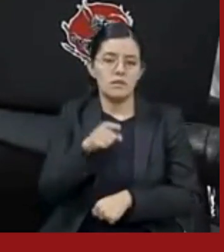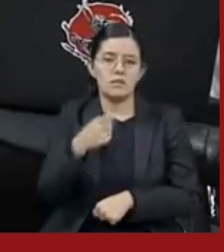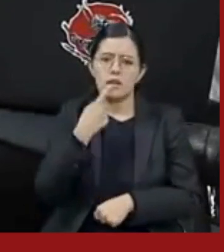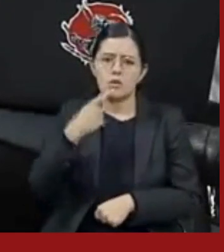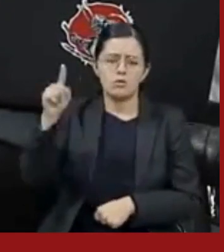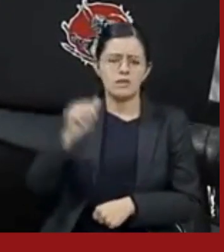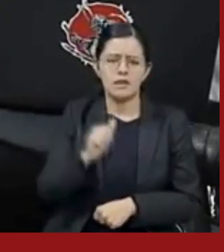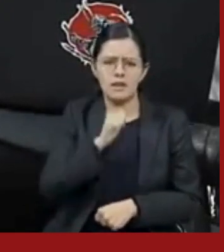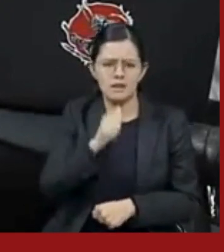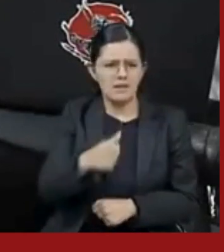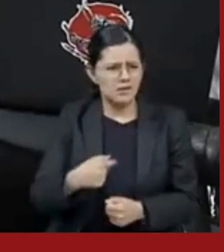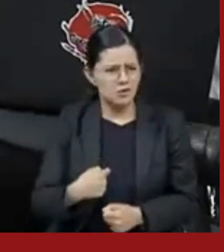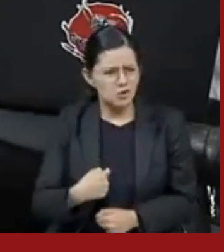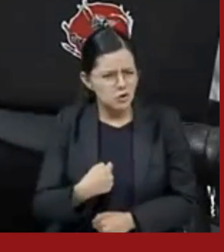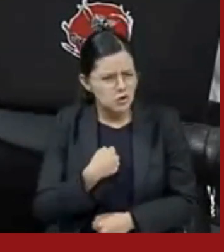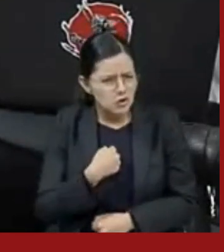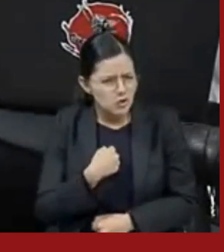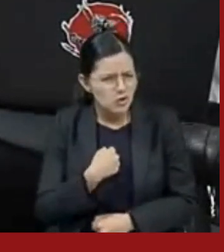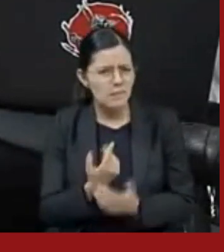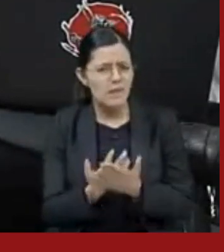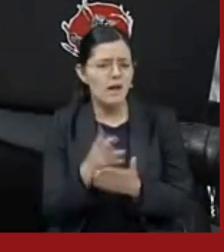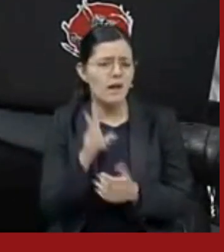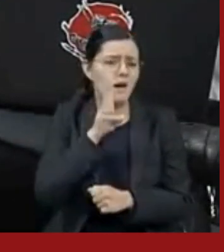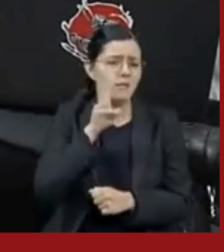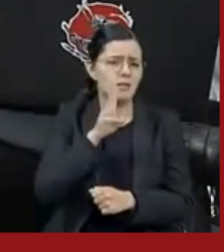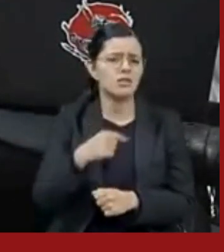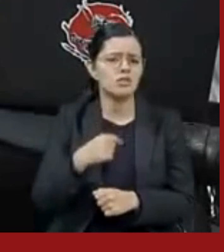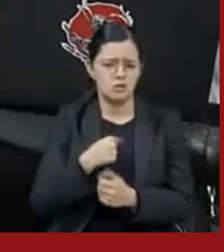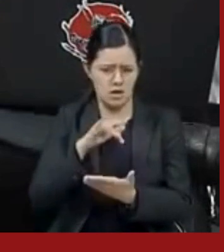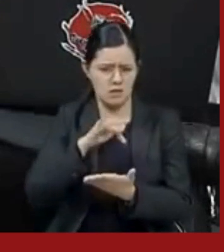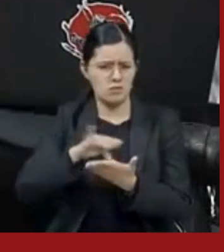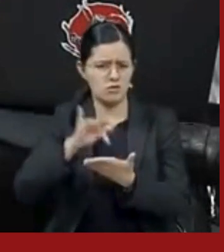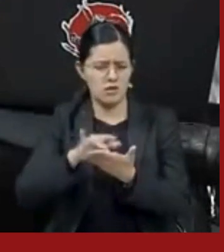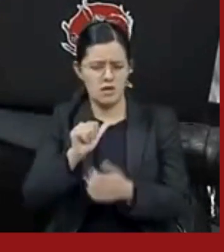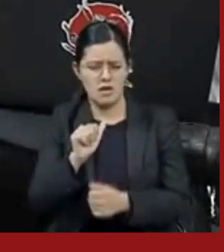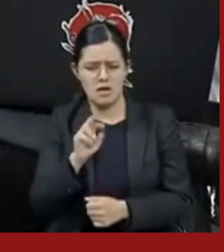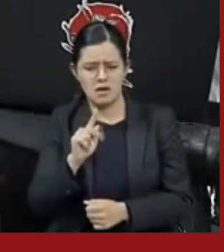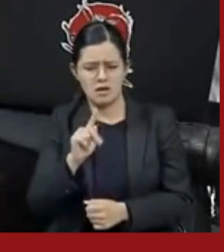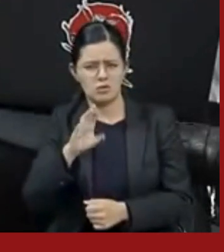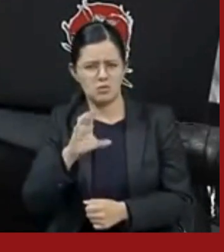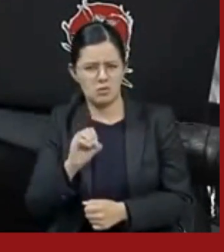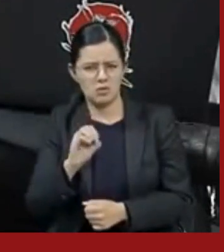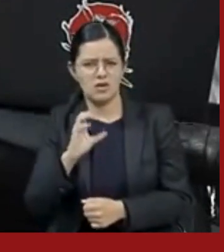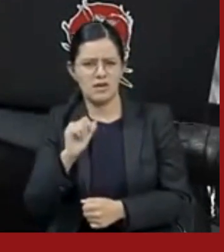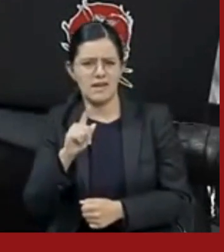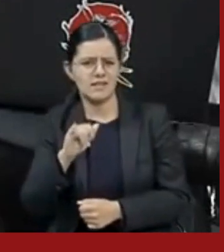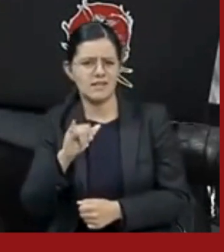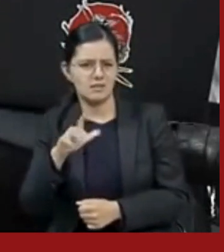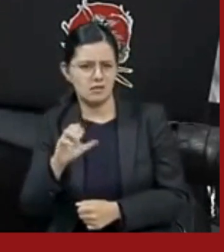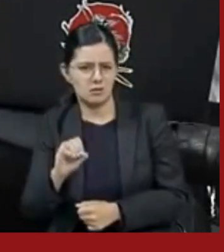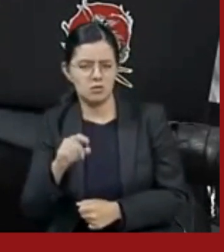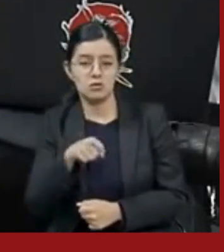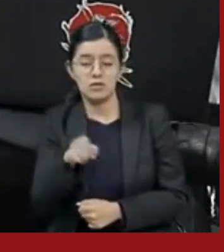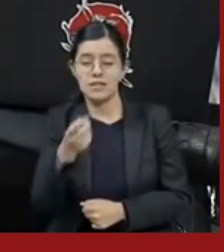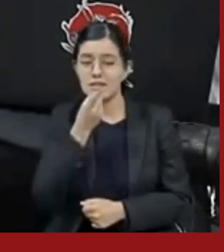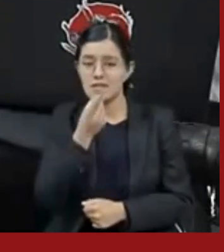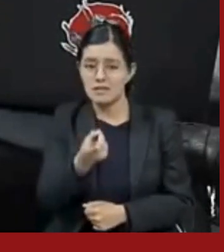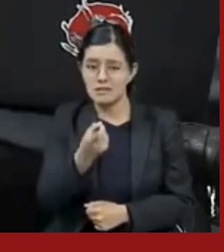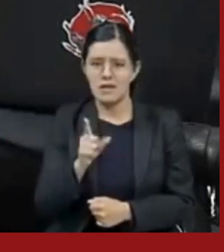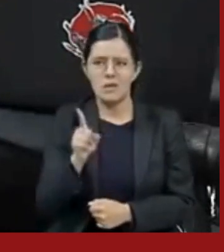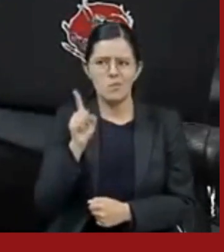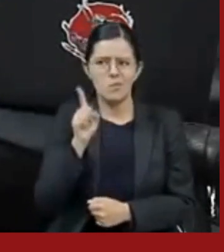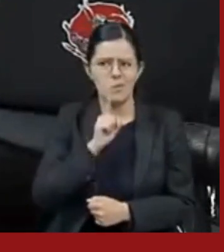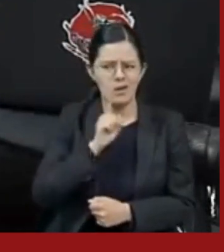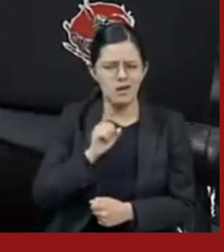yo no esperé ninguna denuncia para manifestar mi solidaridad con Arturo Castillo. Se dicen feministas y no se les